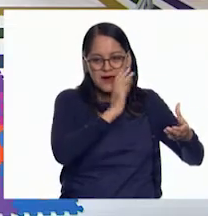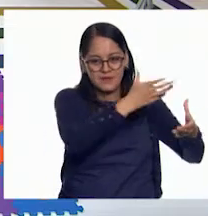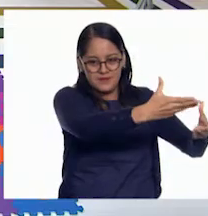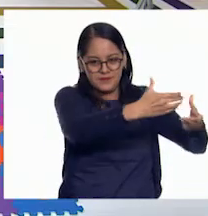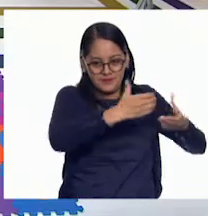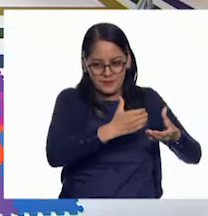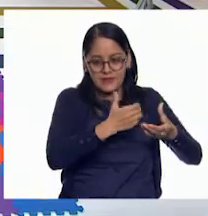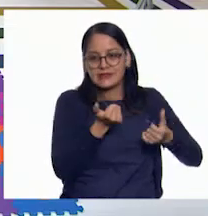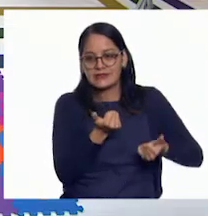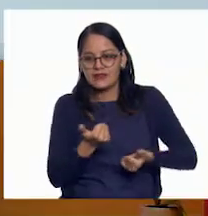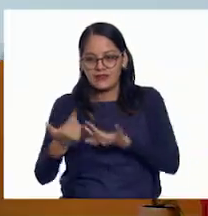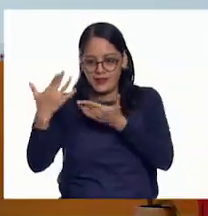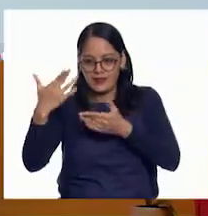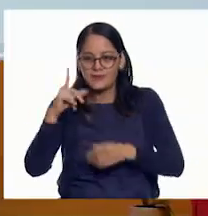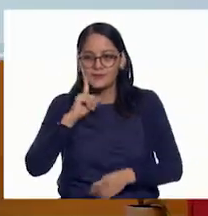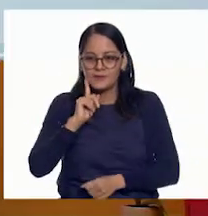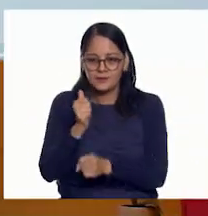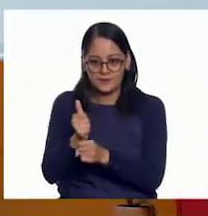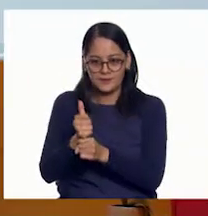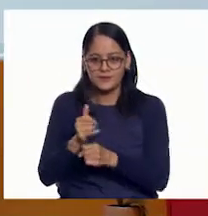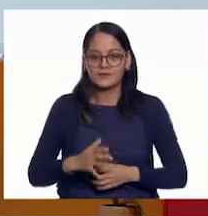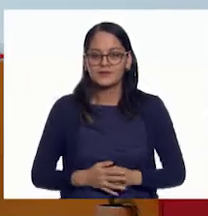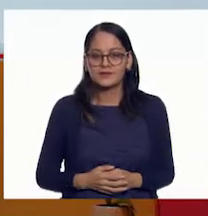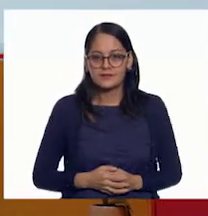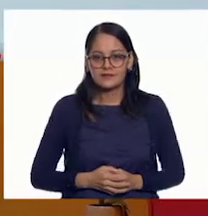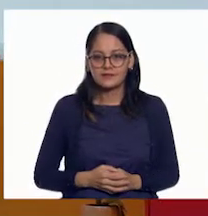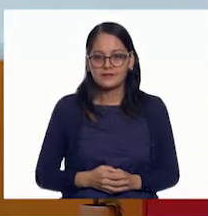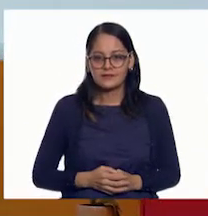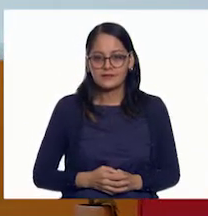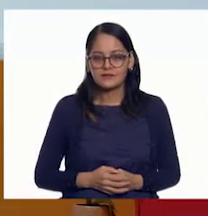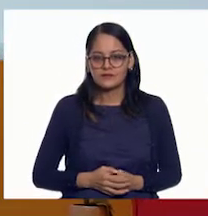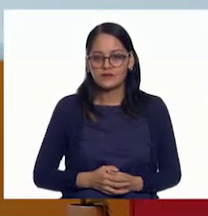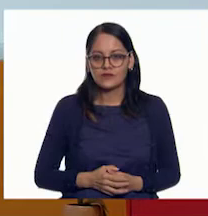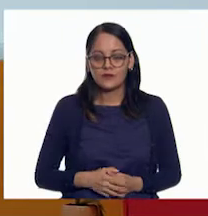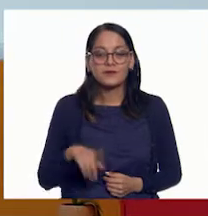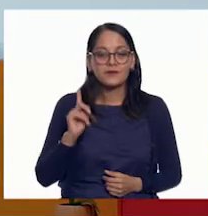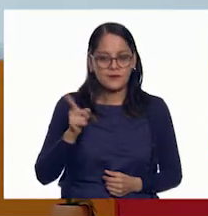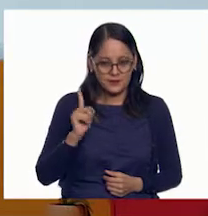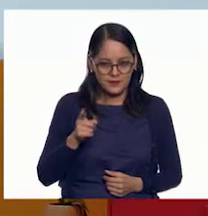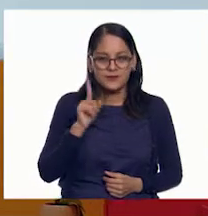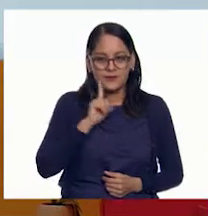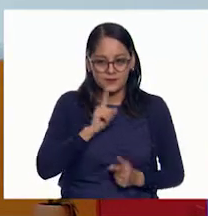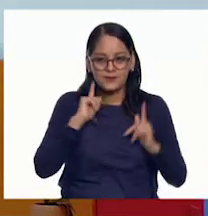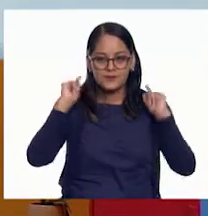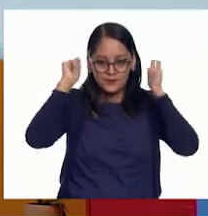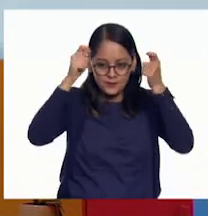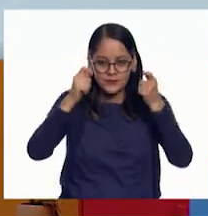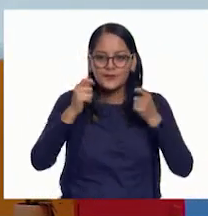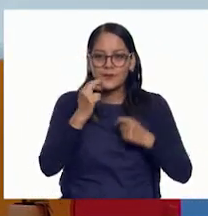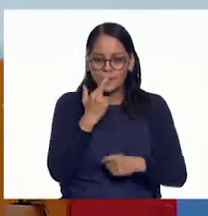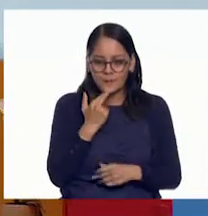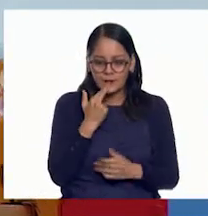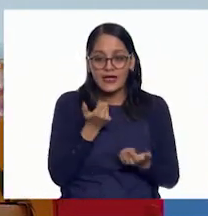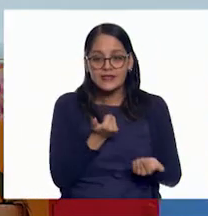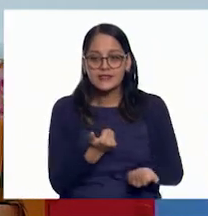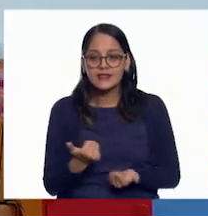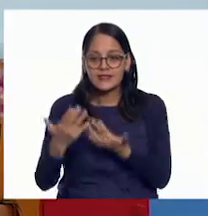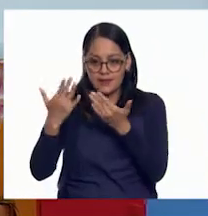Caperucita lleva panqués Ajá, para su abuelita.